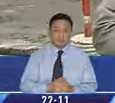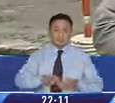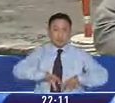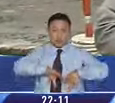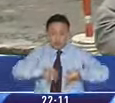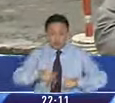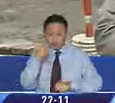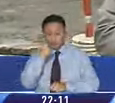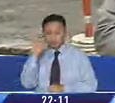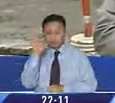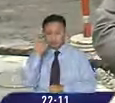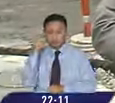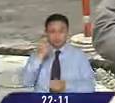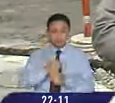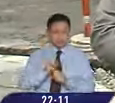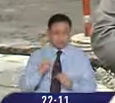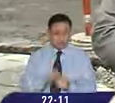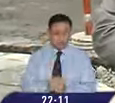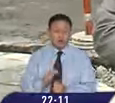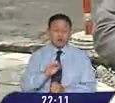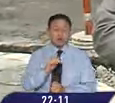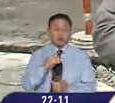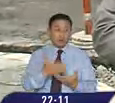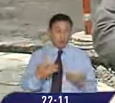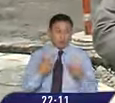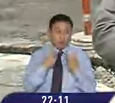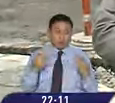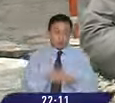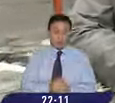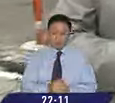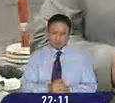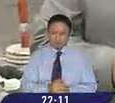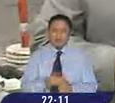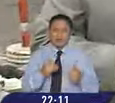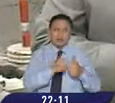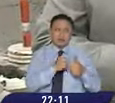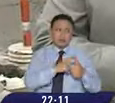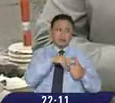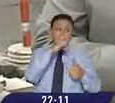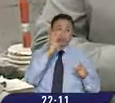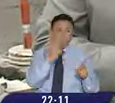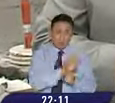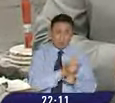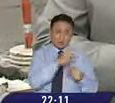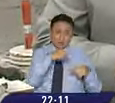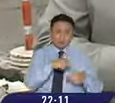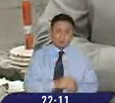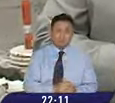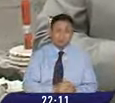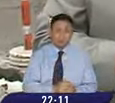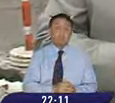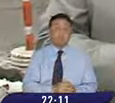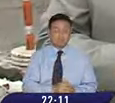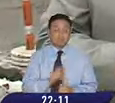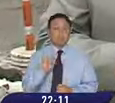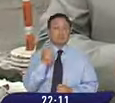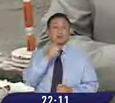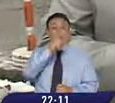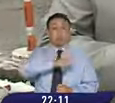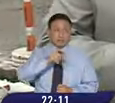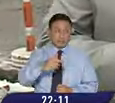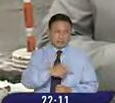el narcotráfico, el desempleo o la falta de obra pública, el primer lugar lo ocupa la inseguridad. Escucha bien, la percepción